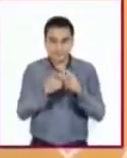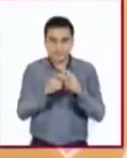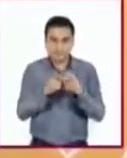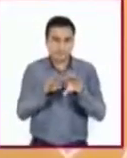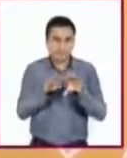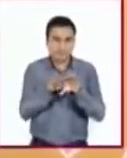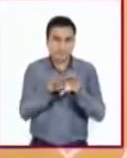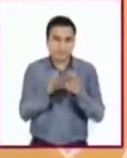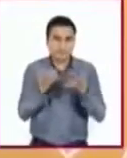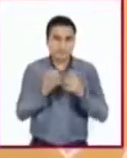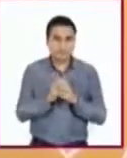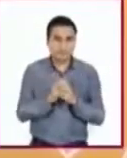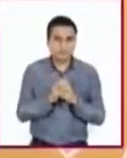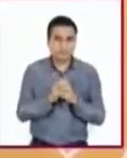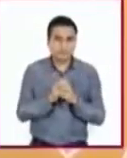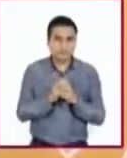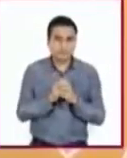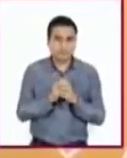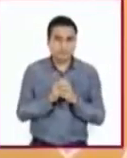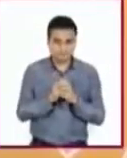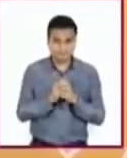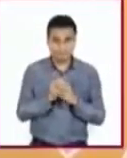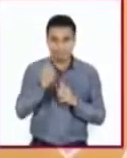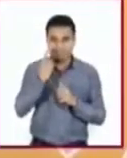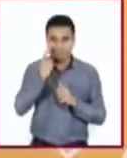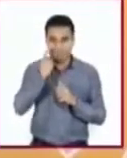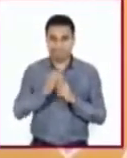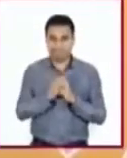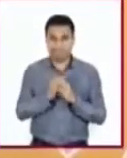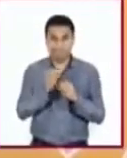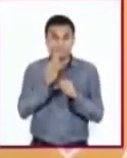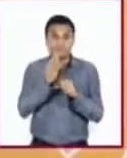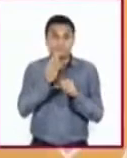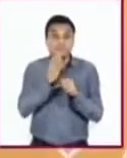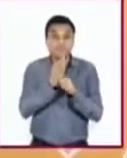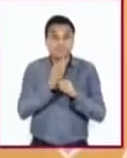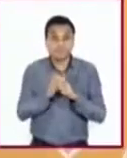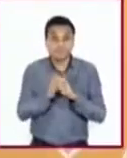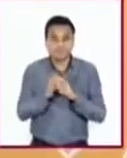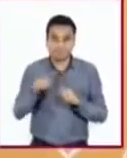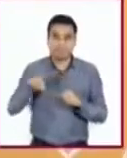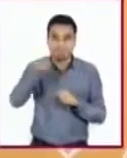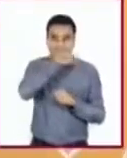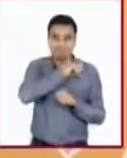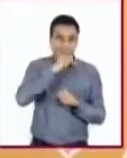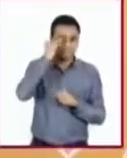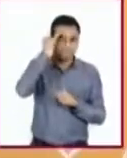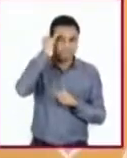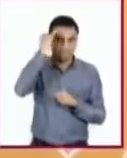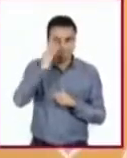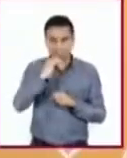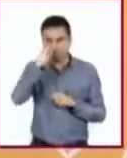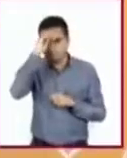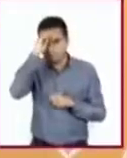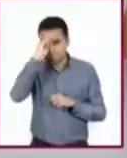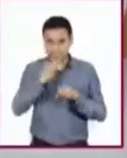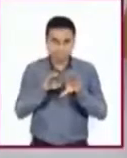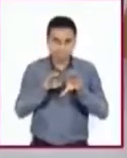determinar la cantidad que cobró José? Les invitamos a que juntos construyamos una estrategia para resolver esta